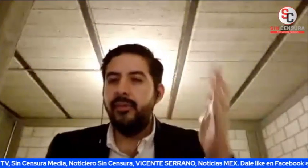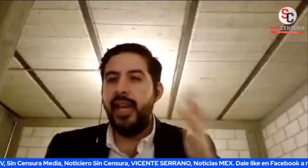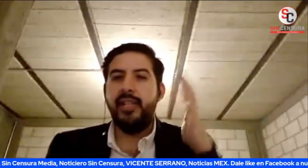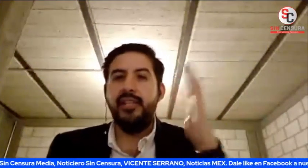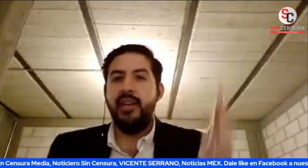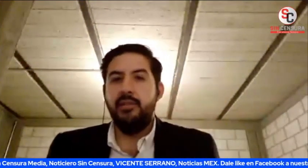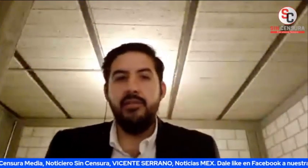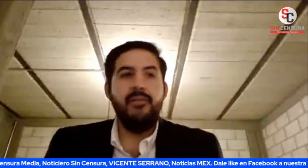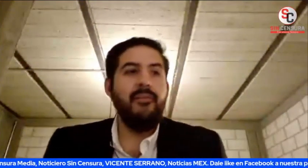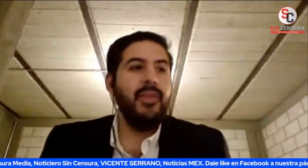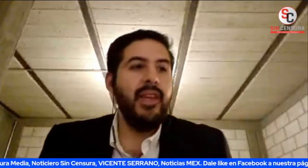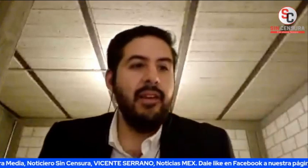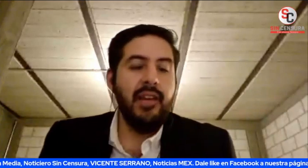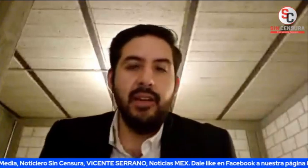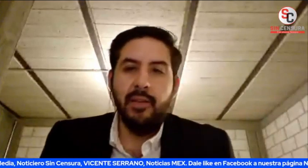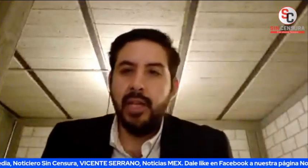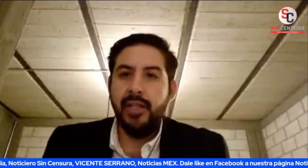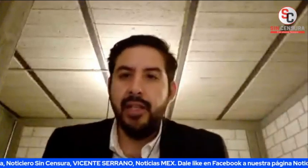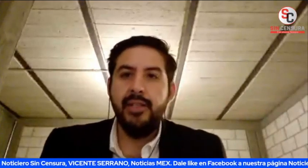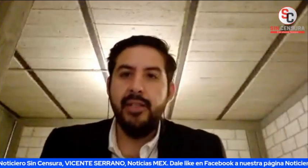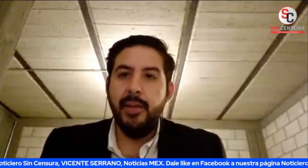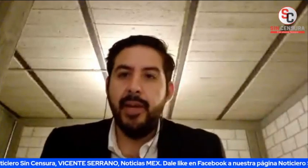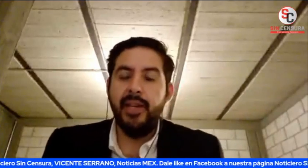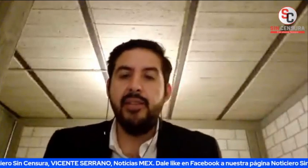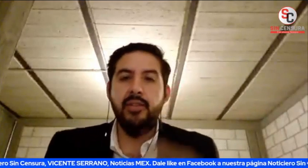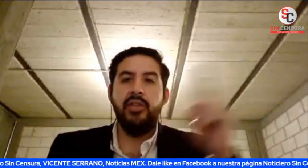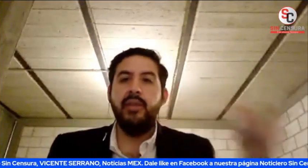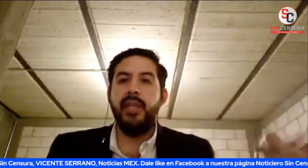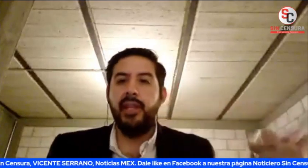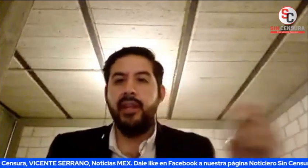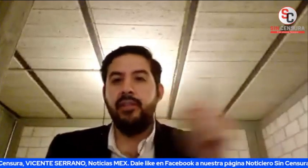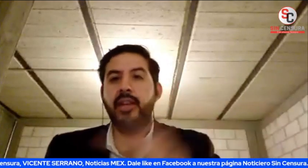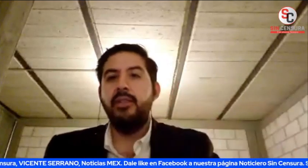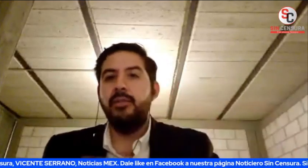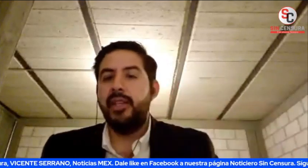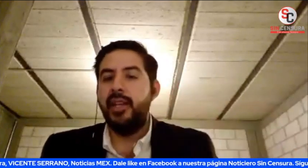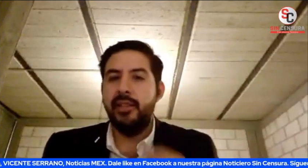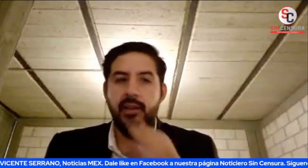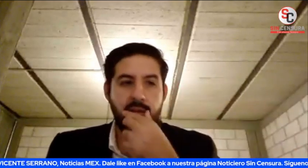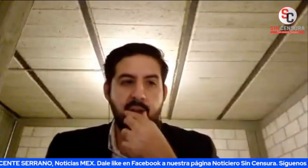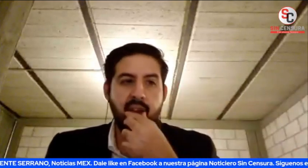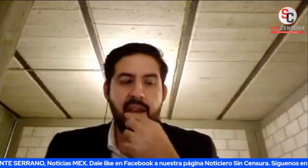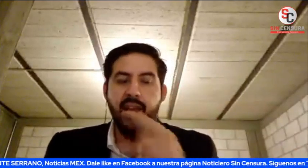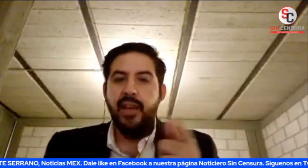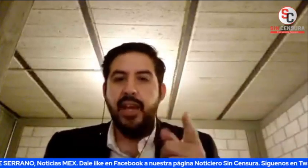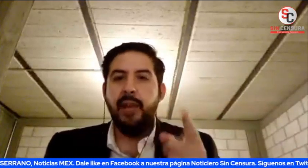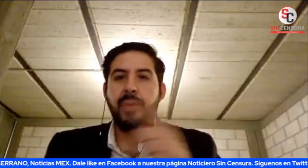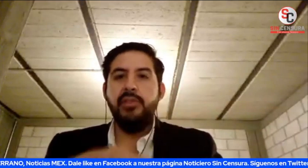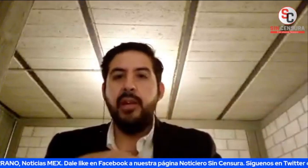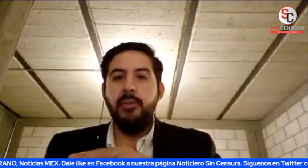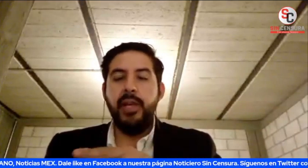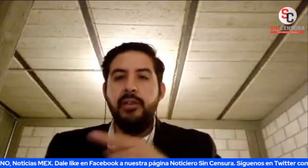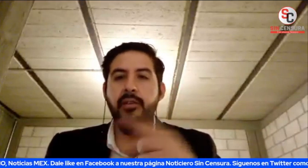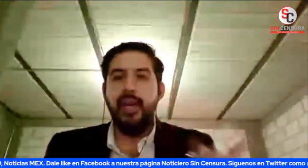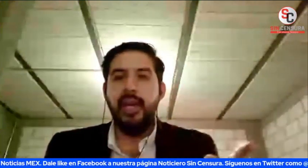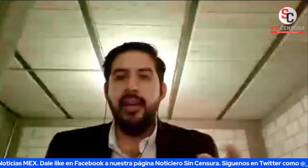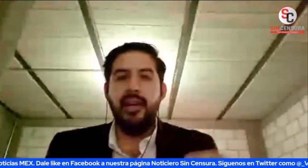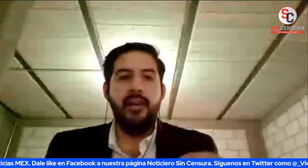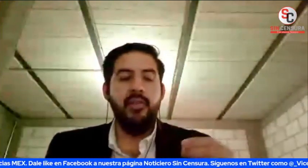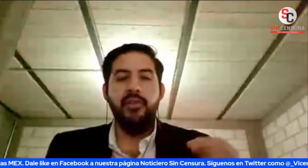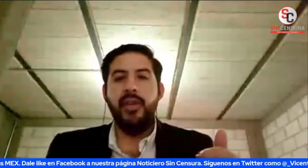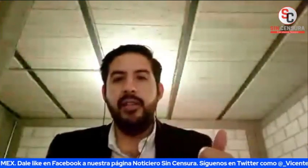tuvimos 3 ensayos a lo largo de estas semanas, 2 en materia electoral y 1 en materia de salud. El PRI nos